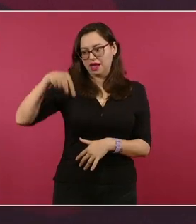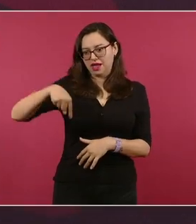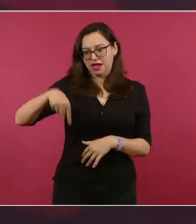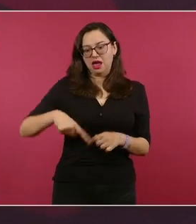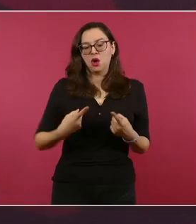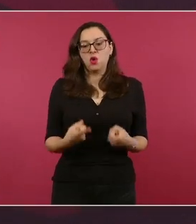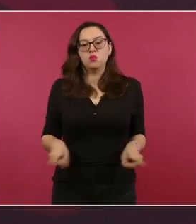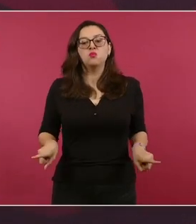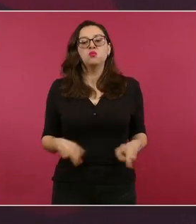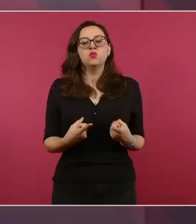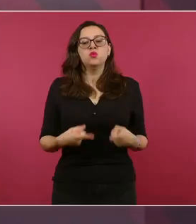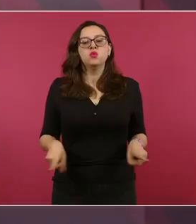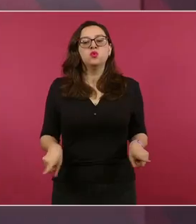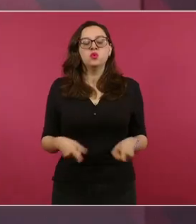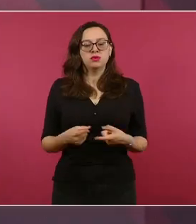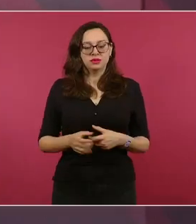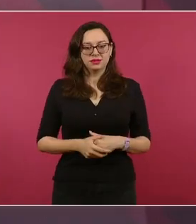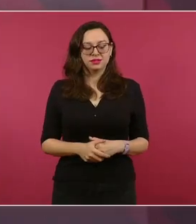Porque